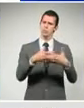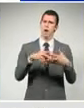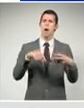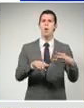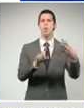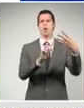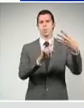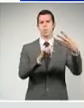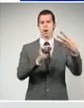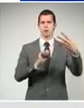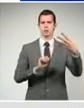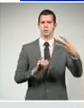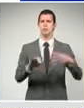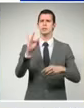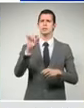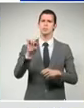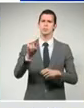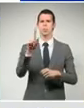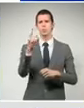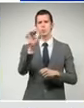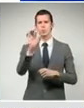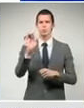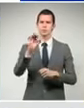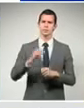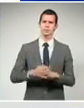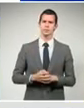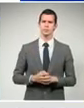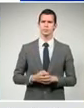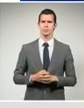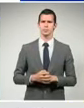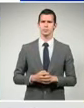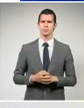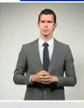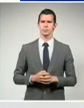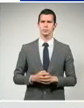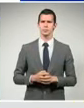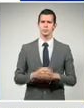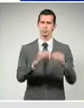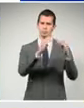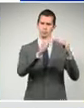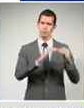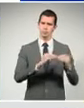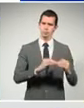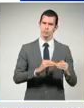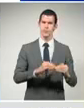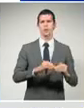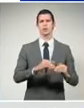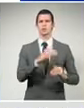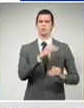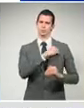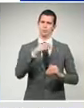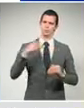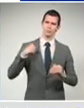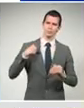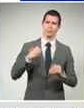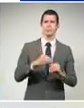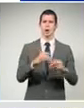el 7,1%, y después Turquía, Polonia,